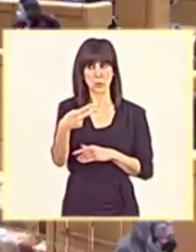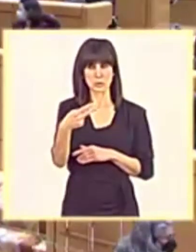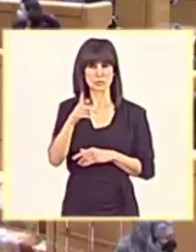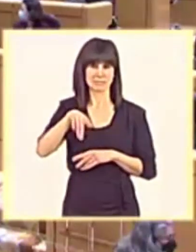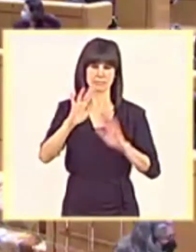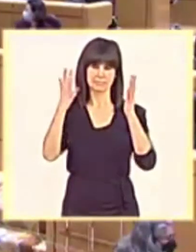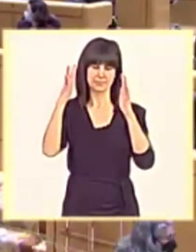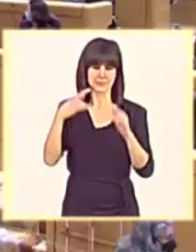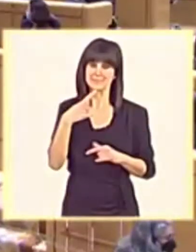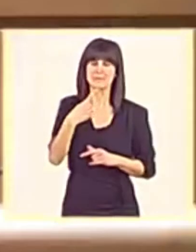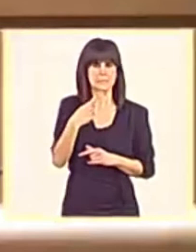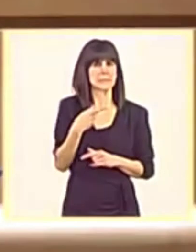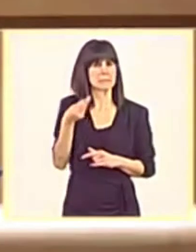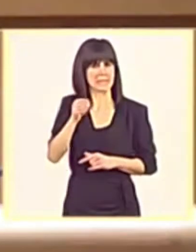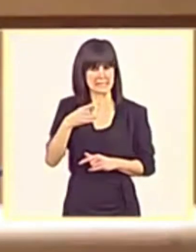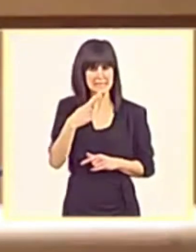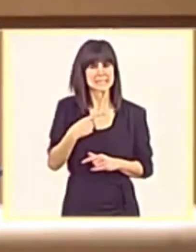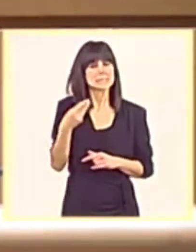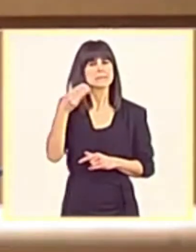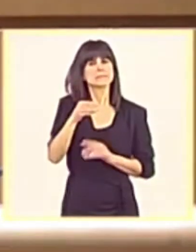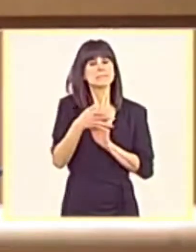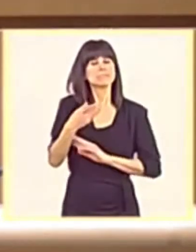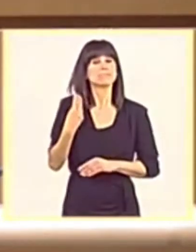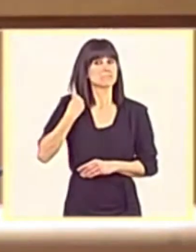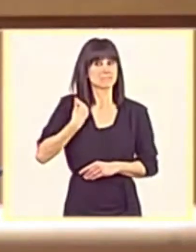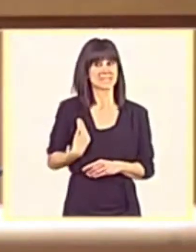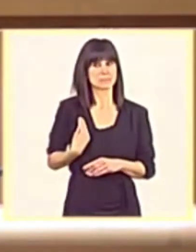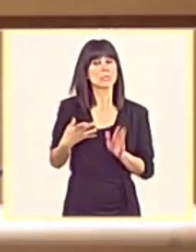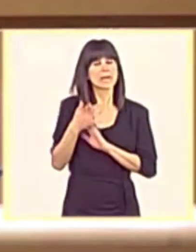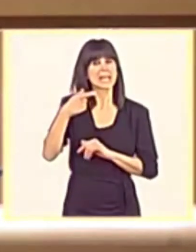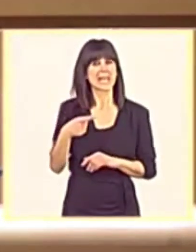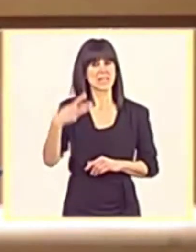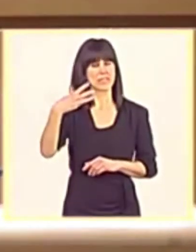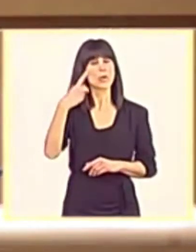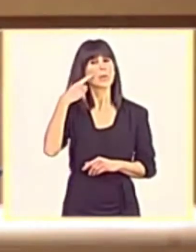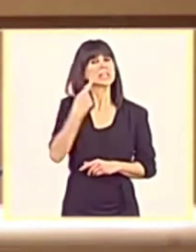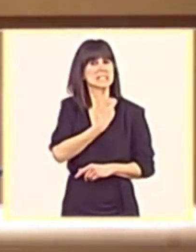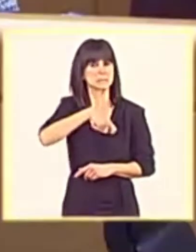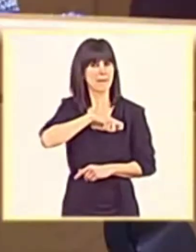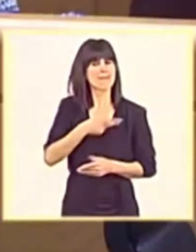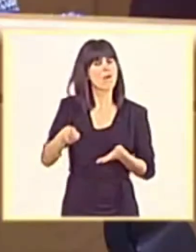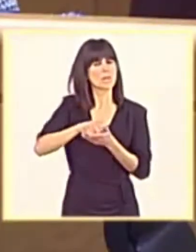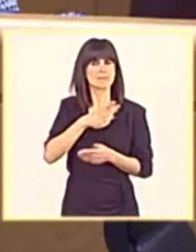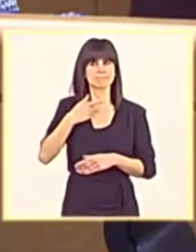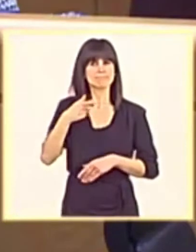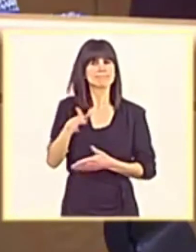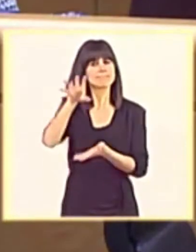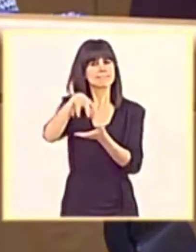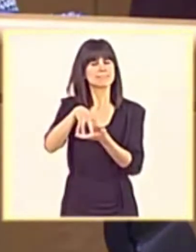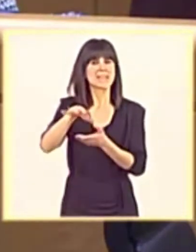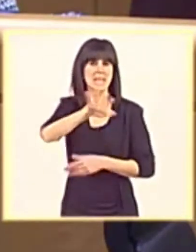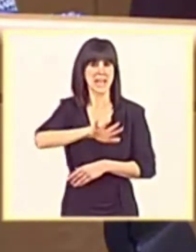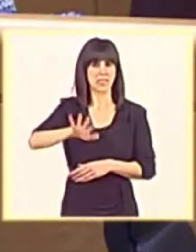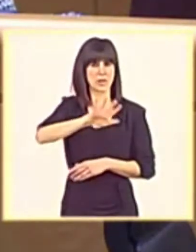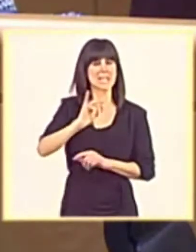Y le digo más, señoría. Igualmente, hemos retomado el edificio del Banco de España para convertirlo en Centro Nacional